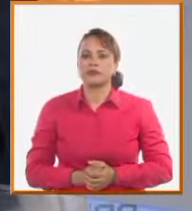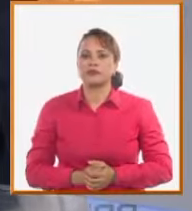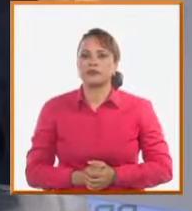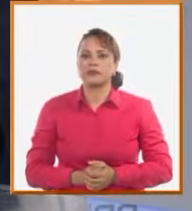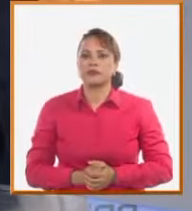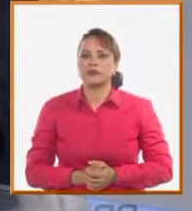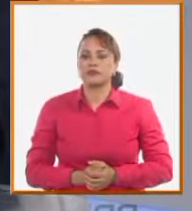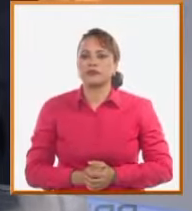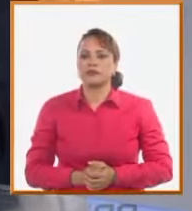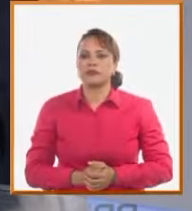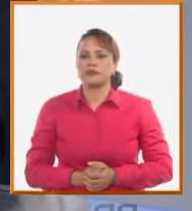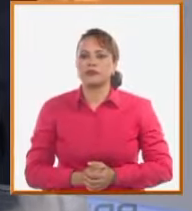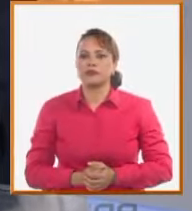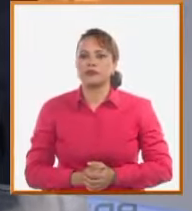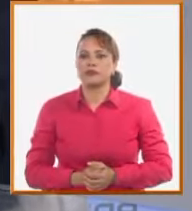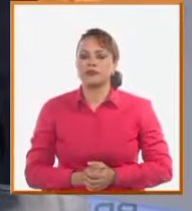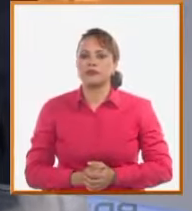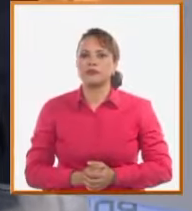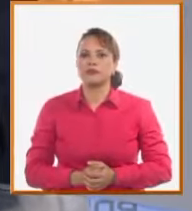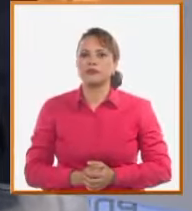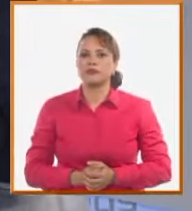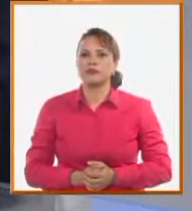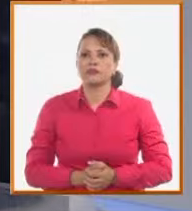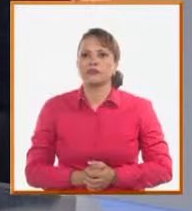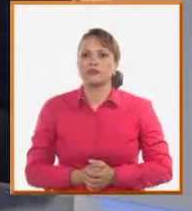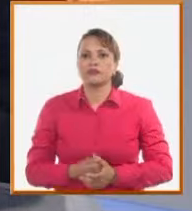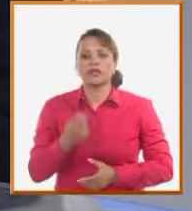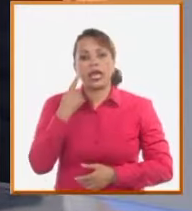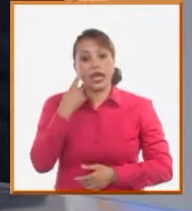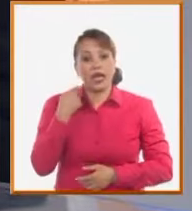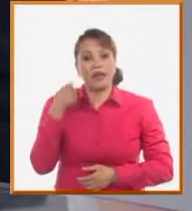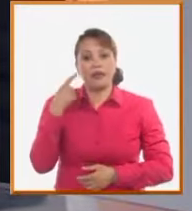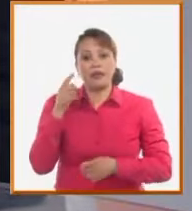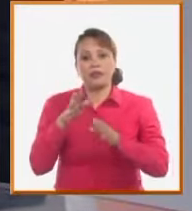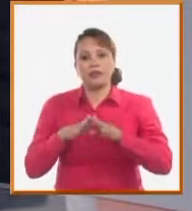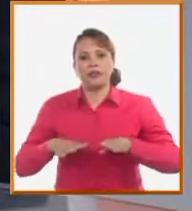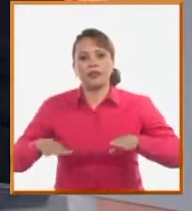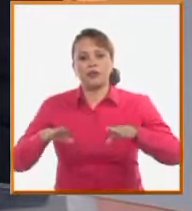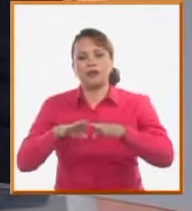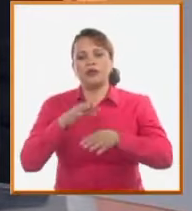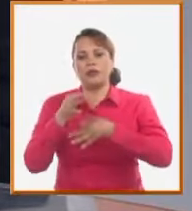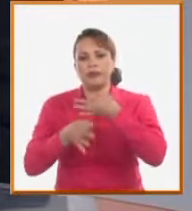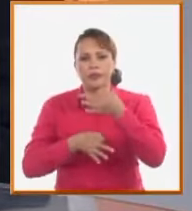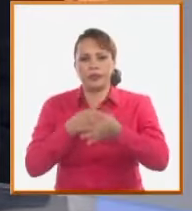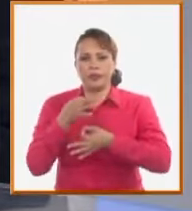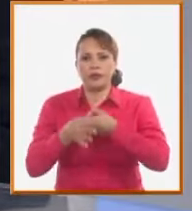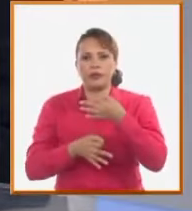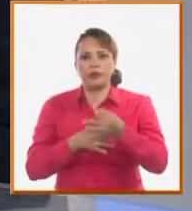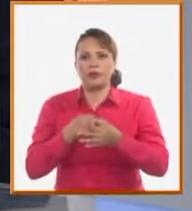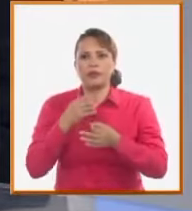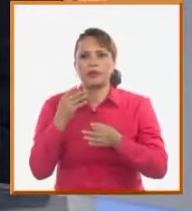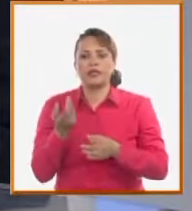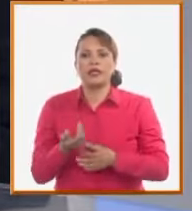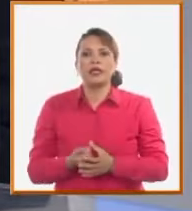y Barbón, y lo veíamos en la mesa redonda de él también, en la escasa cultura de seguro y que